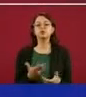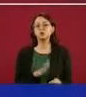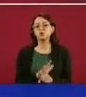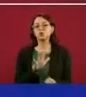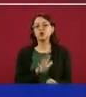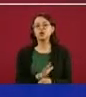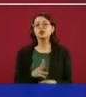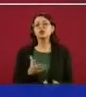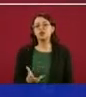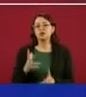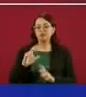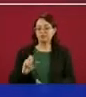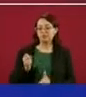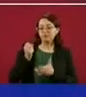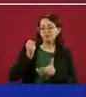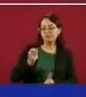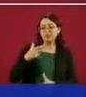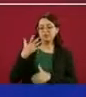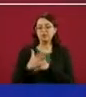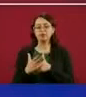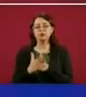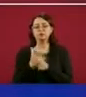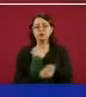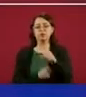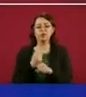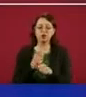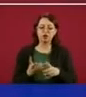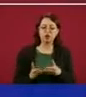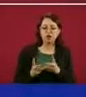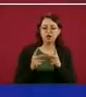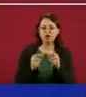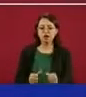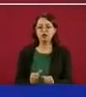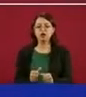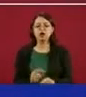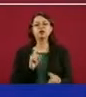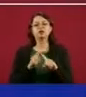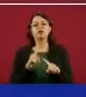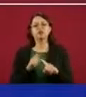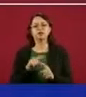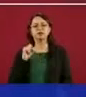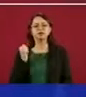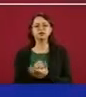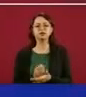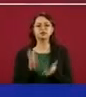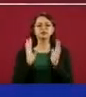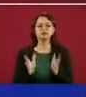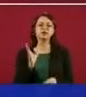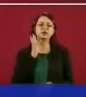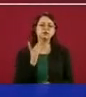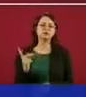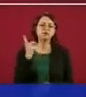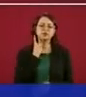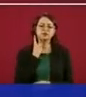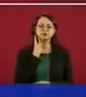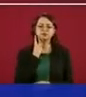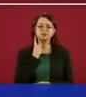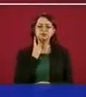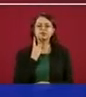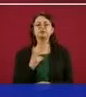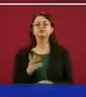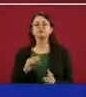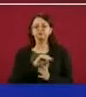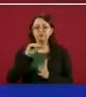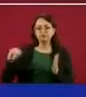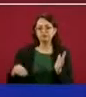autorizado para el año próximo, el presupuesto que autorizó la Cámara de Diputados, ya se contempla